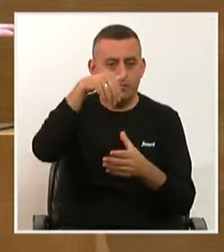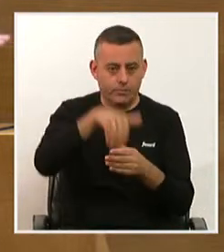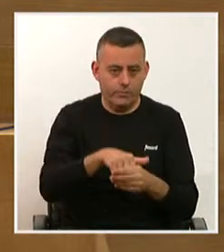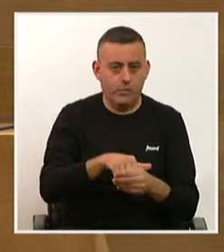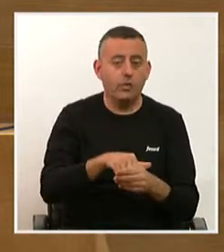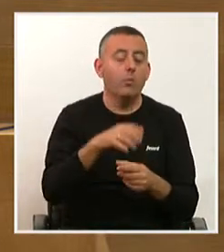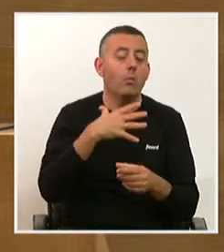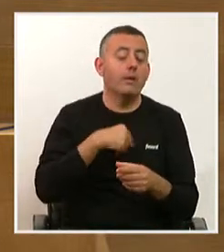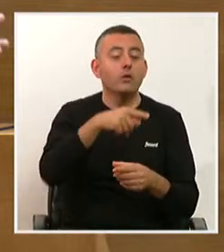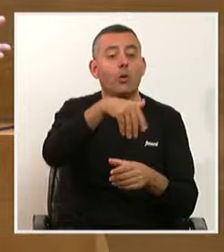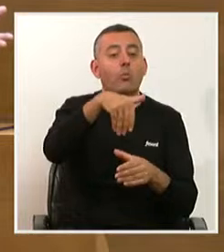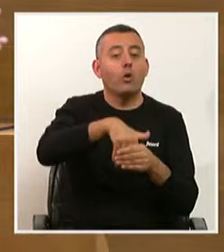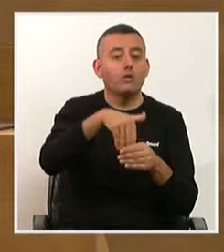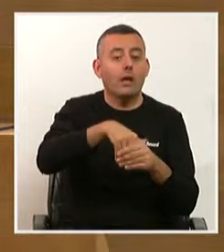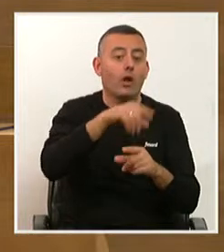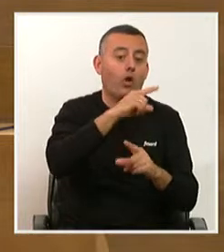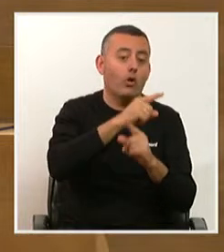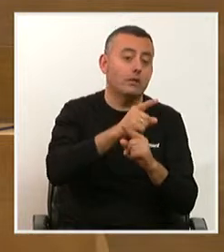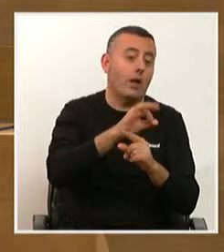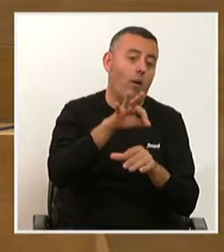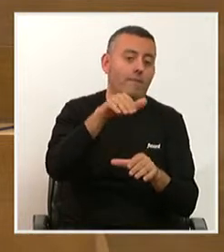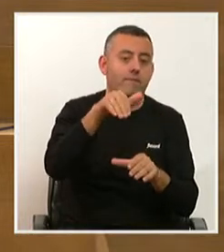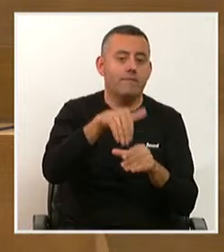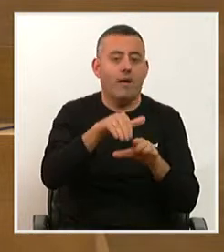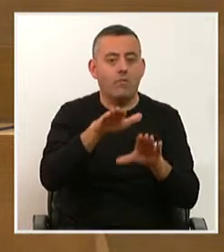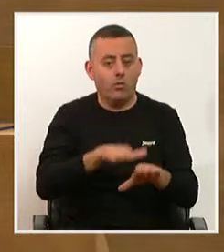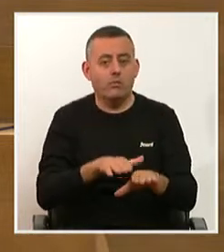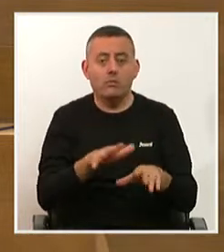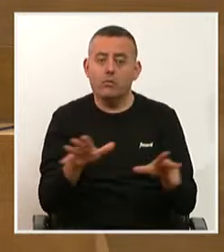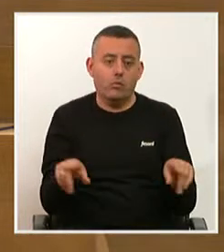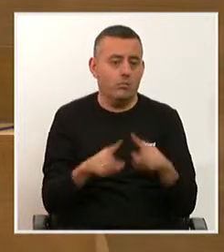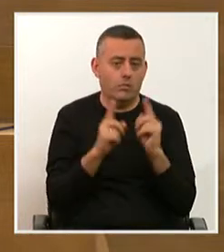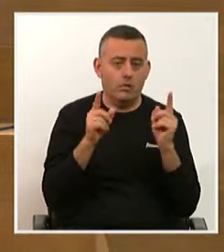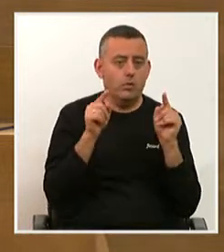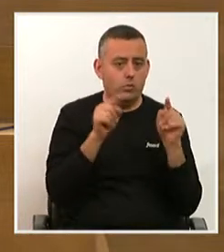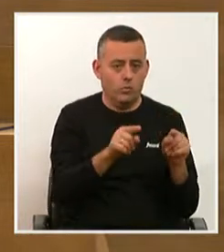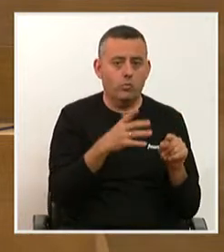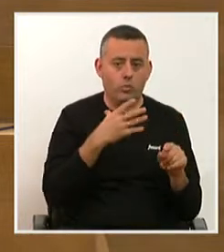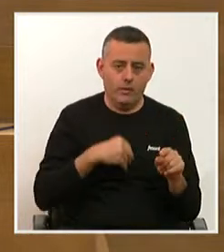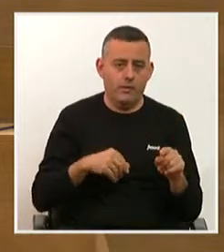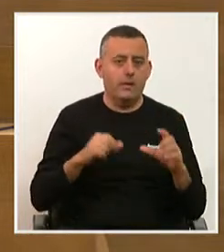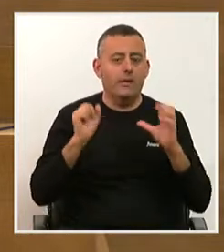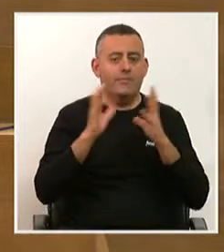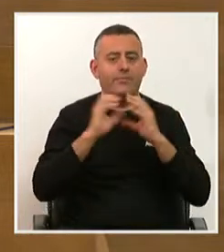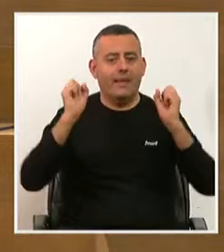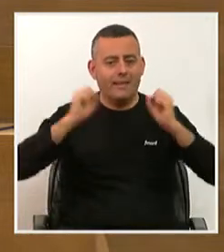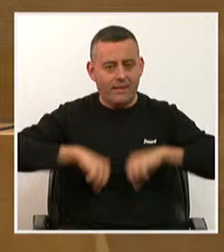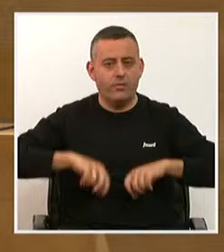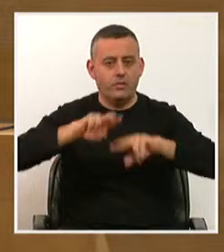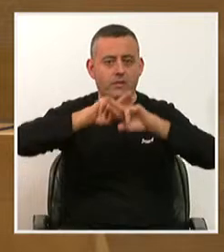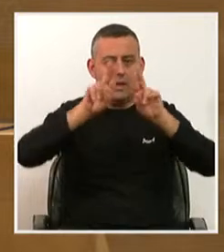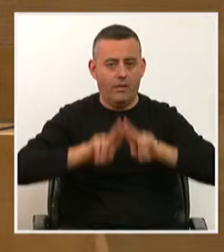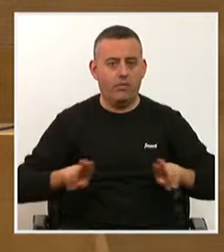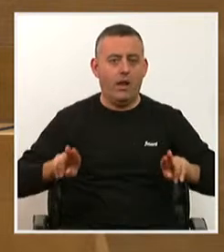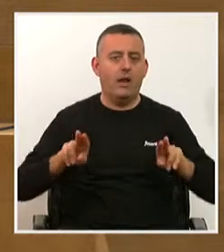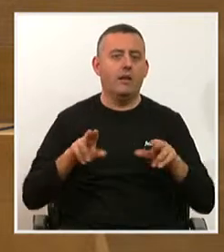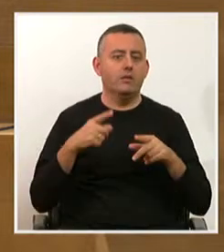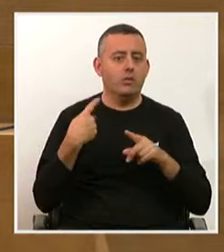contra y a favor de eliminar tra y AC internacional que